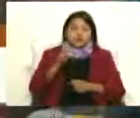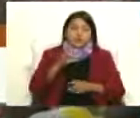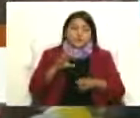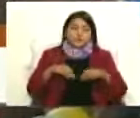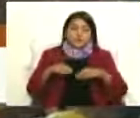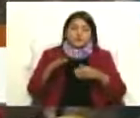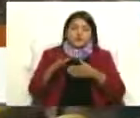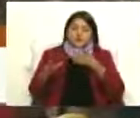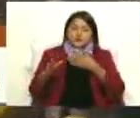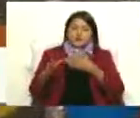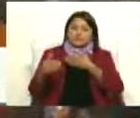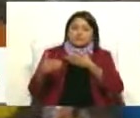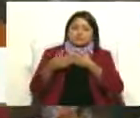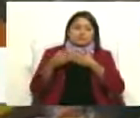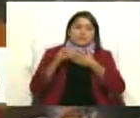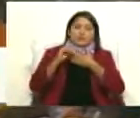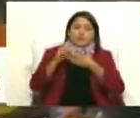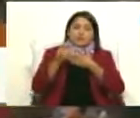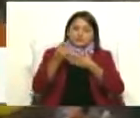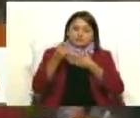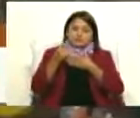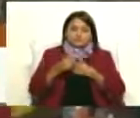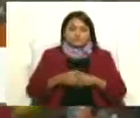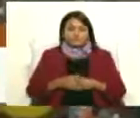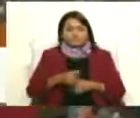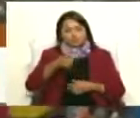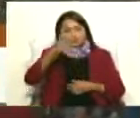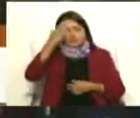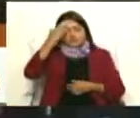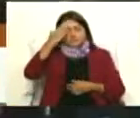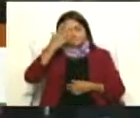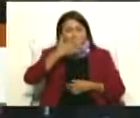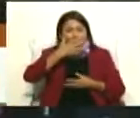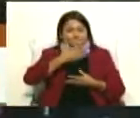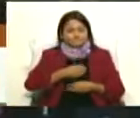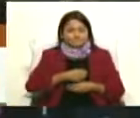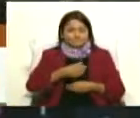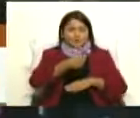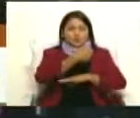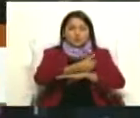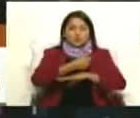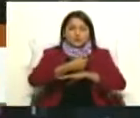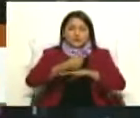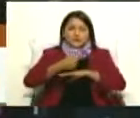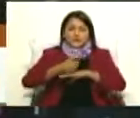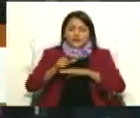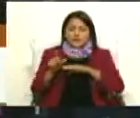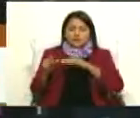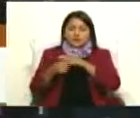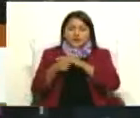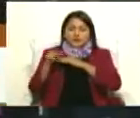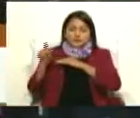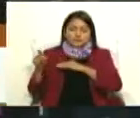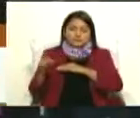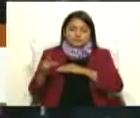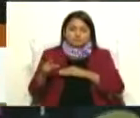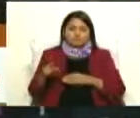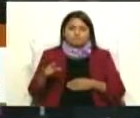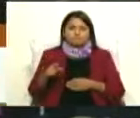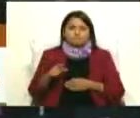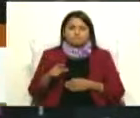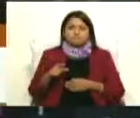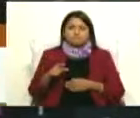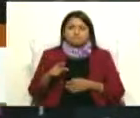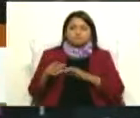Ustedes saben que es muy lamentable que las autoridades de Guyana se han